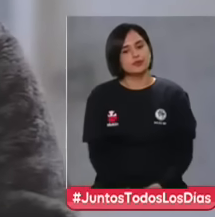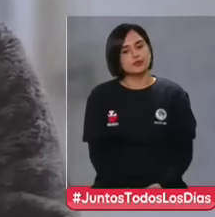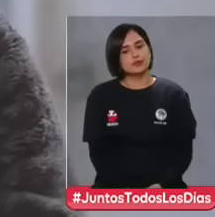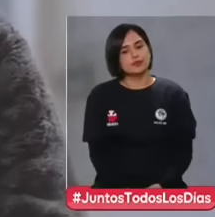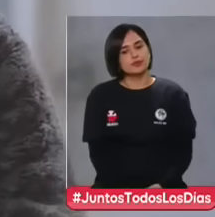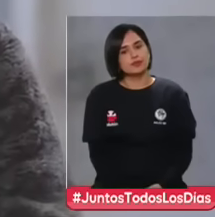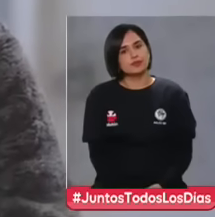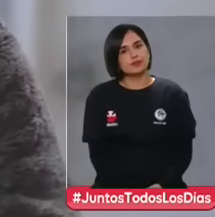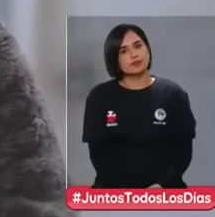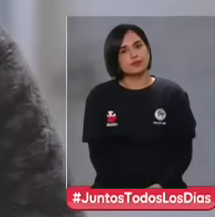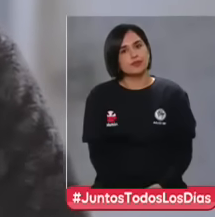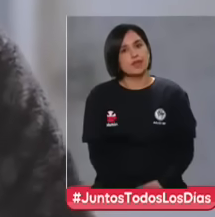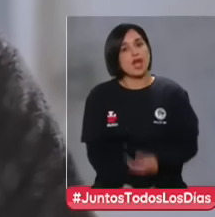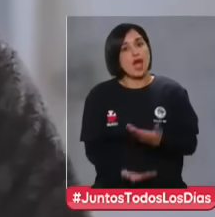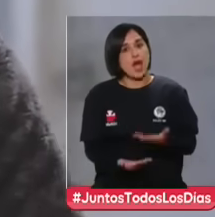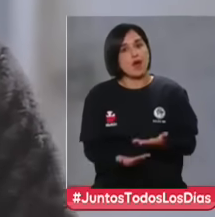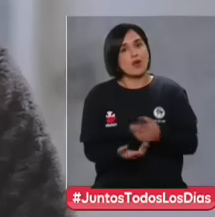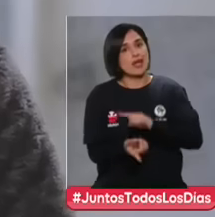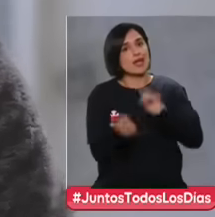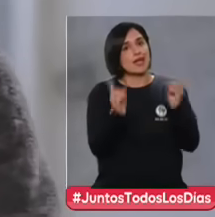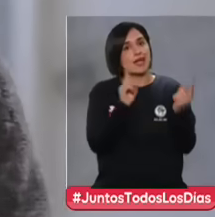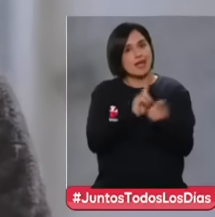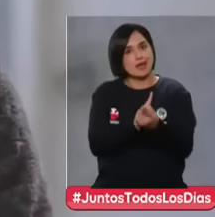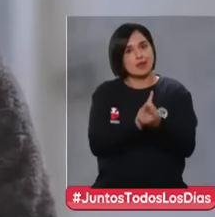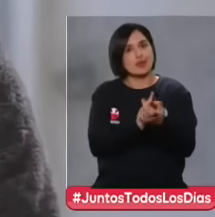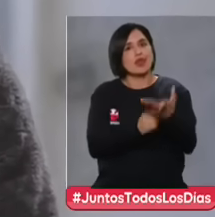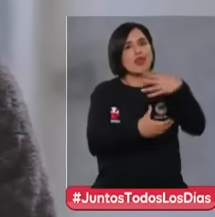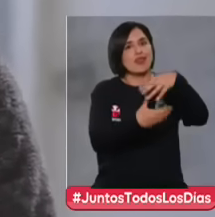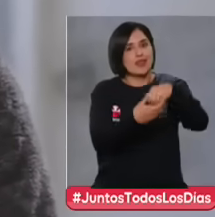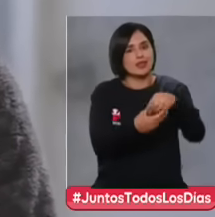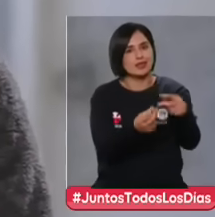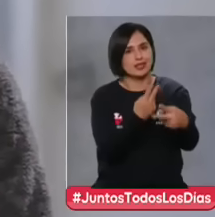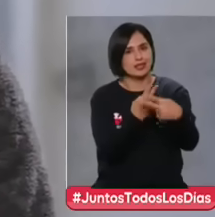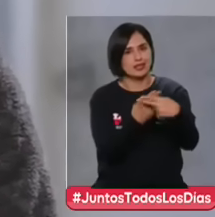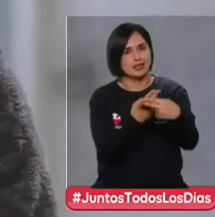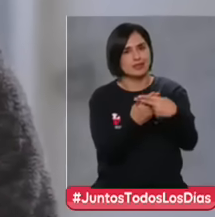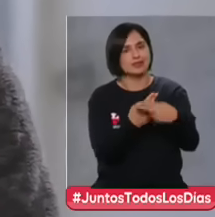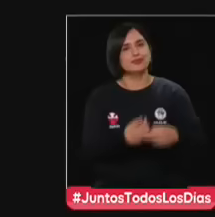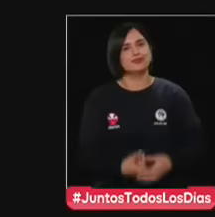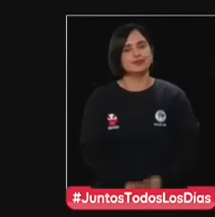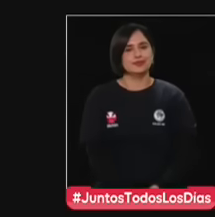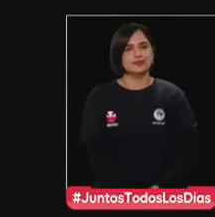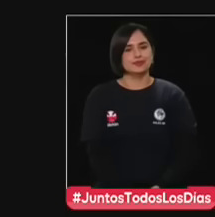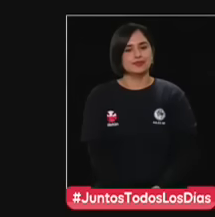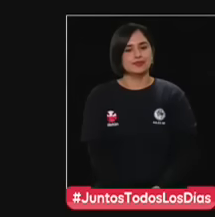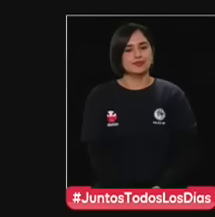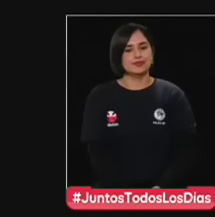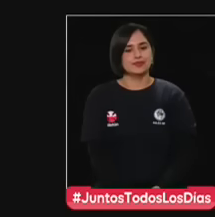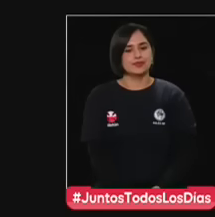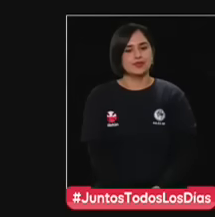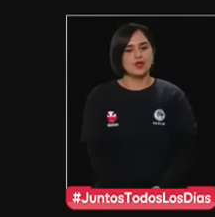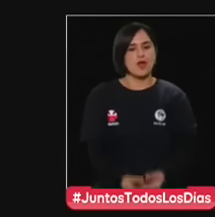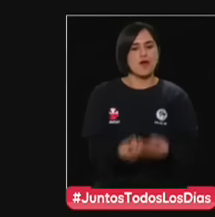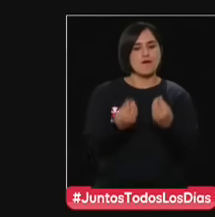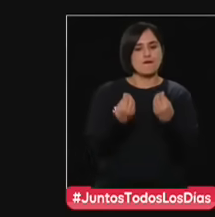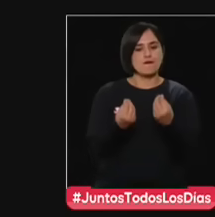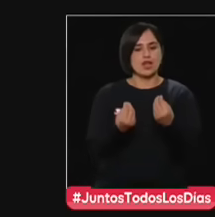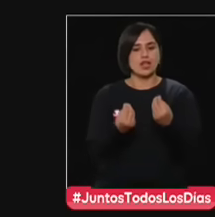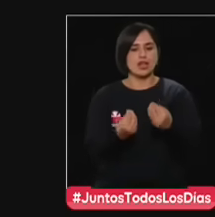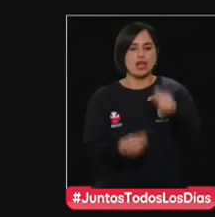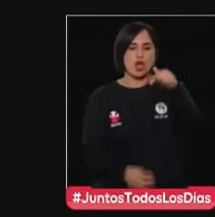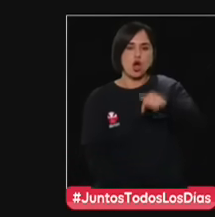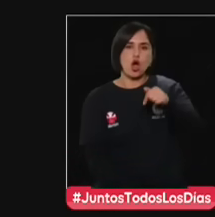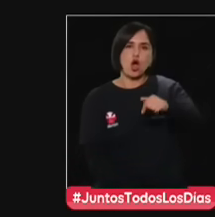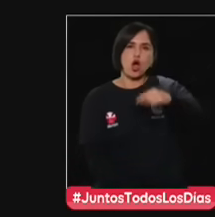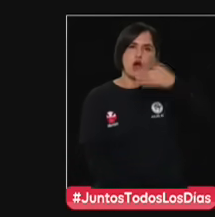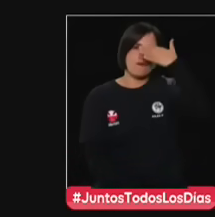me toca pasar a la otra parte de la Teletón. Me toca vivirlo de adentro. Buena, cabro. Hoy día nos vamos